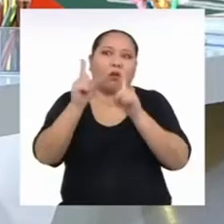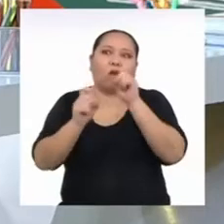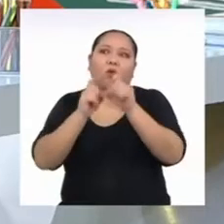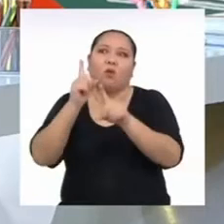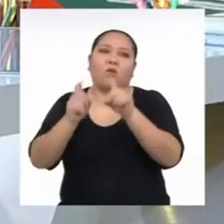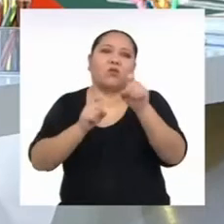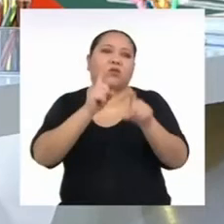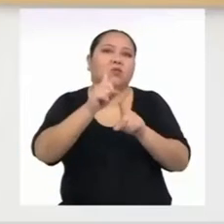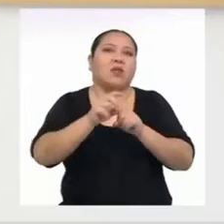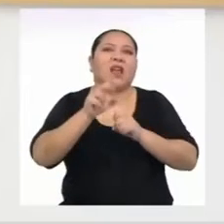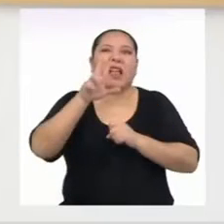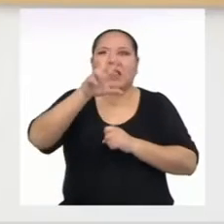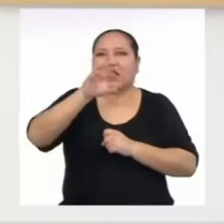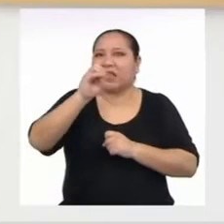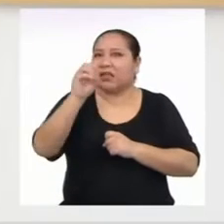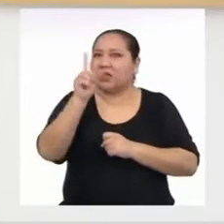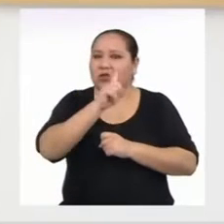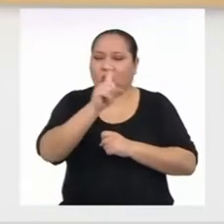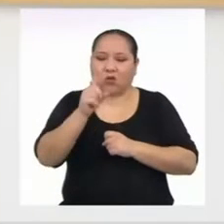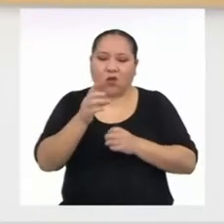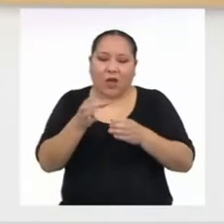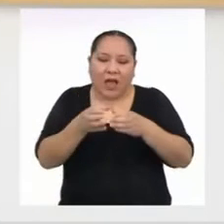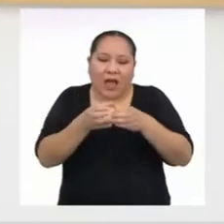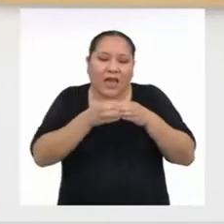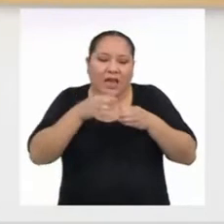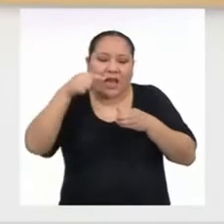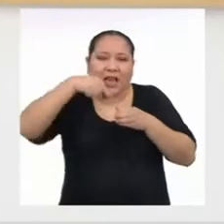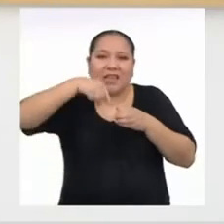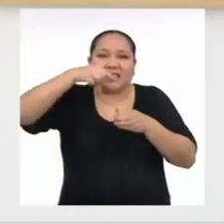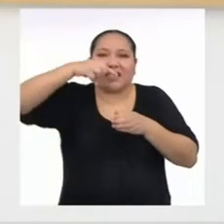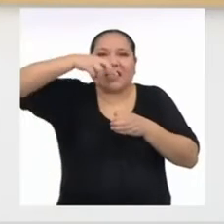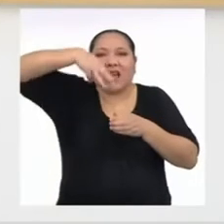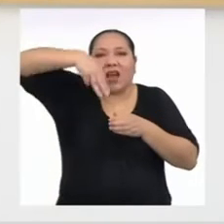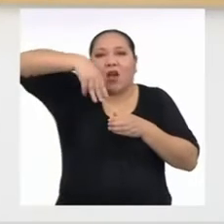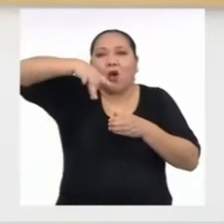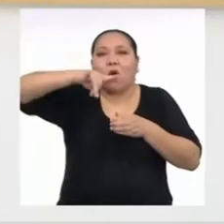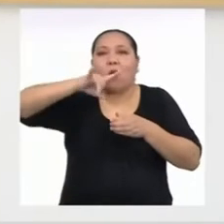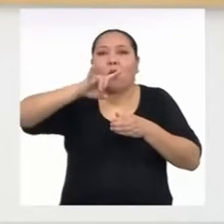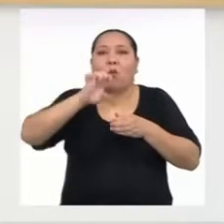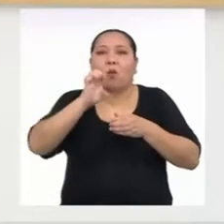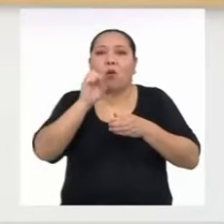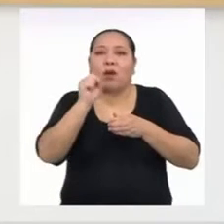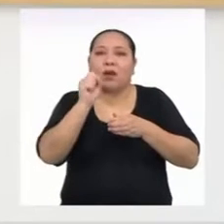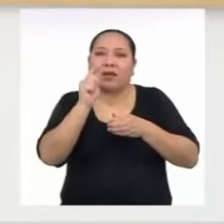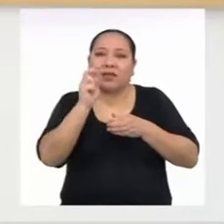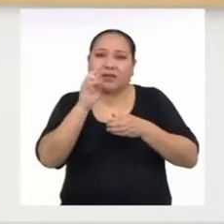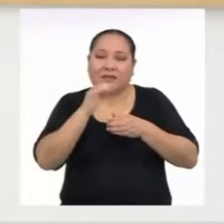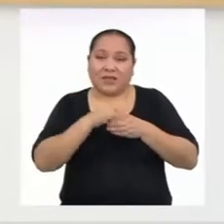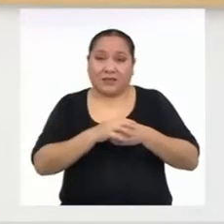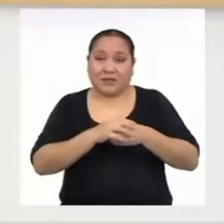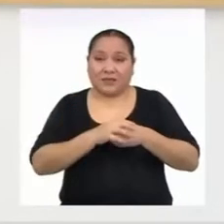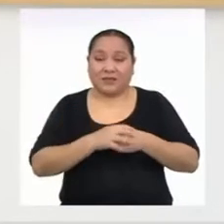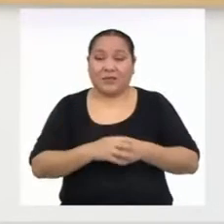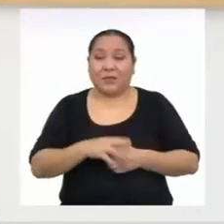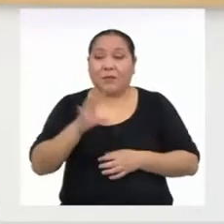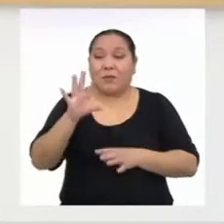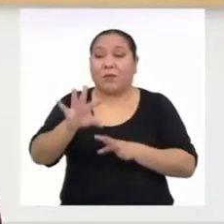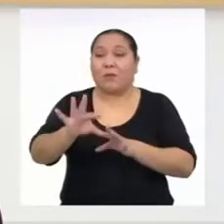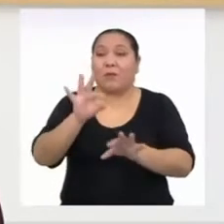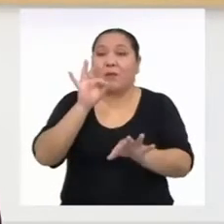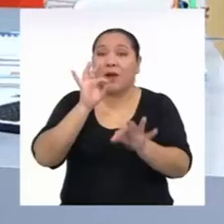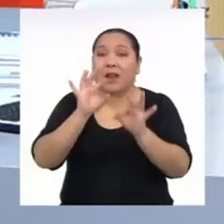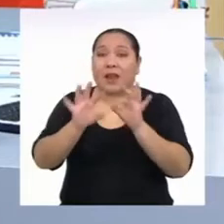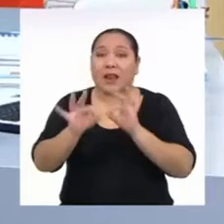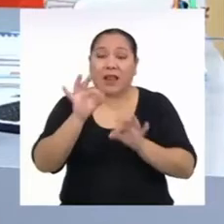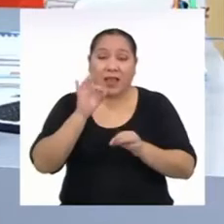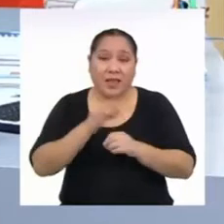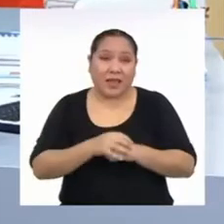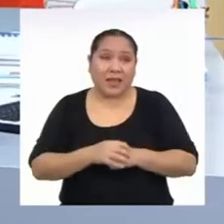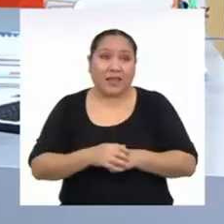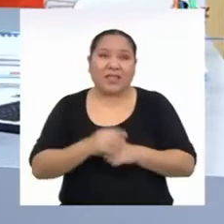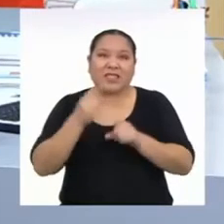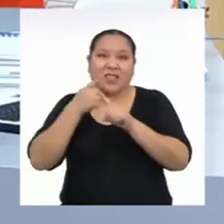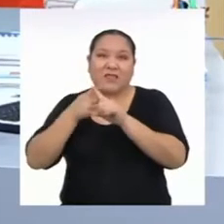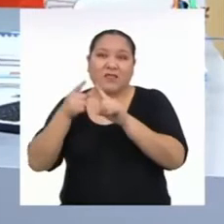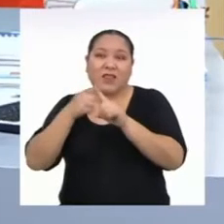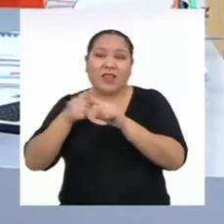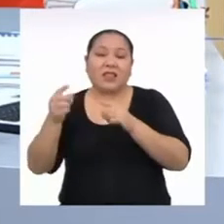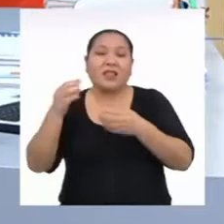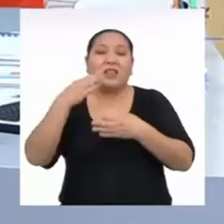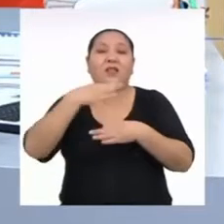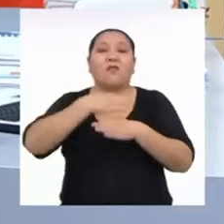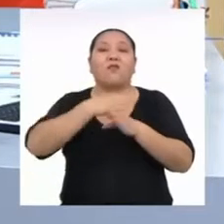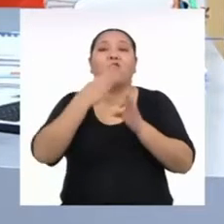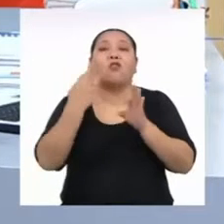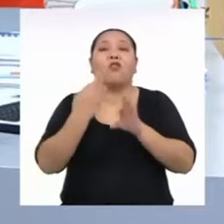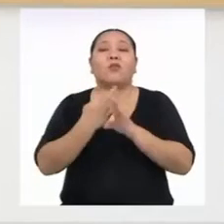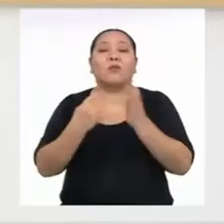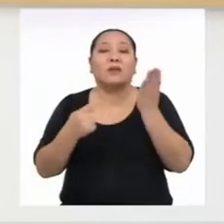los 300. Y para elegir la muestra representativa de la población, existen diferentes técnicas de muestreo. ¿Cuáles son esas